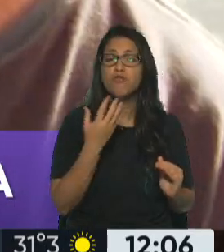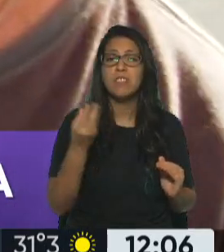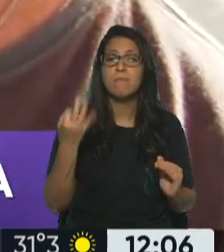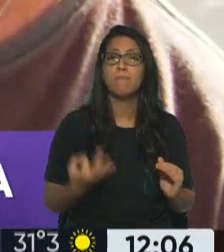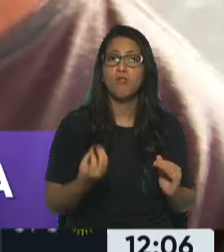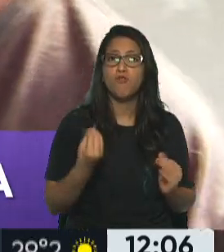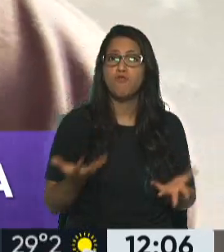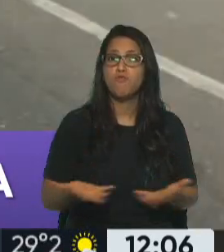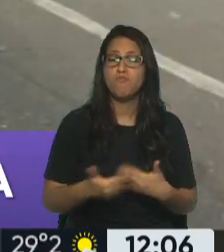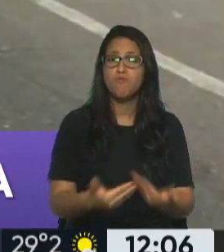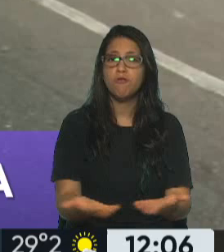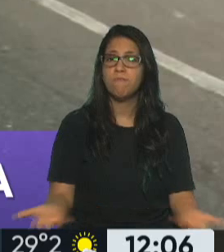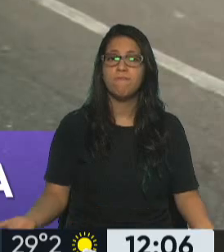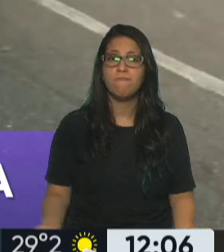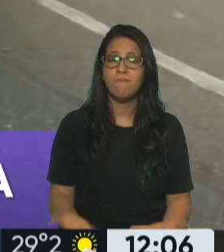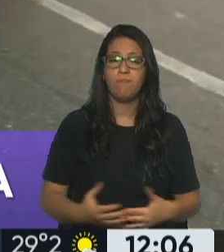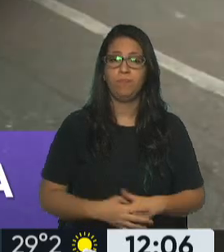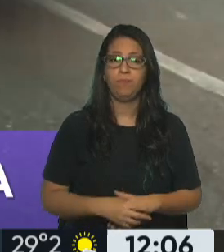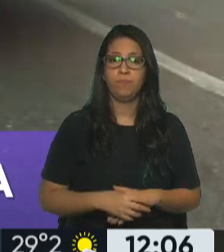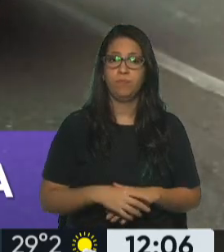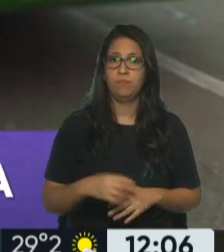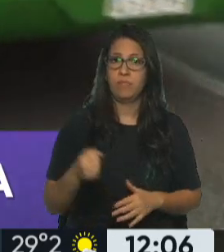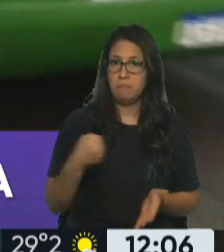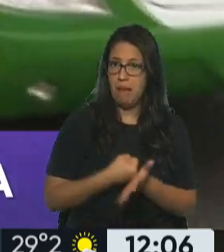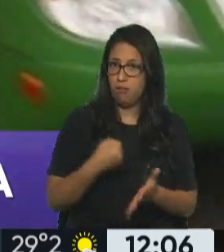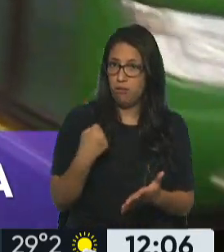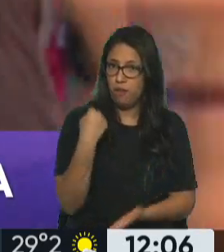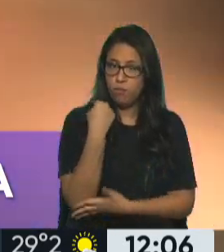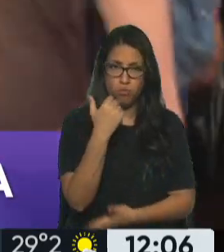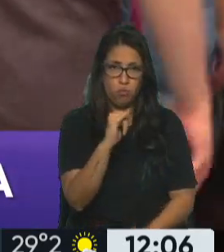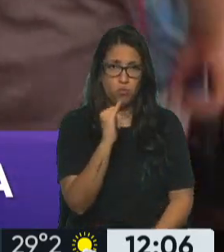seguir, pero. Incidiría mucho en tu economía. Y sí, la